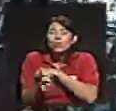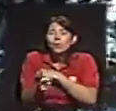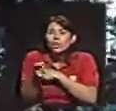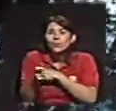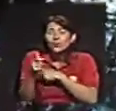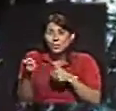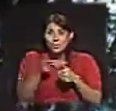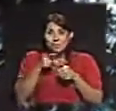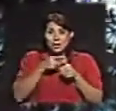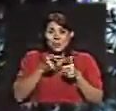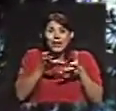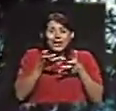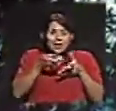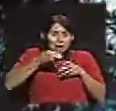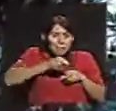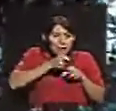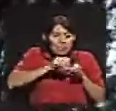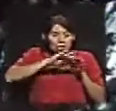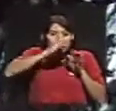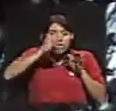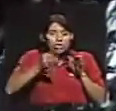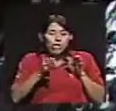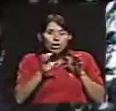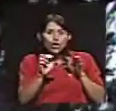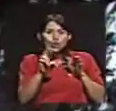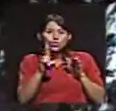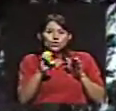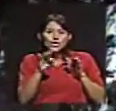luego, son temas que salen todos los días.